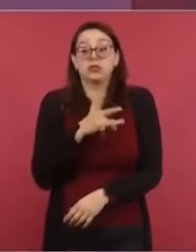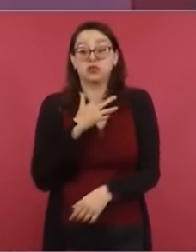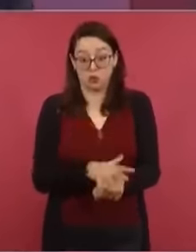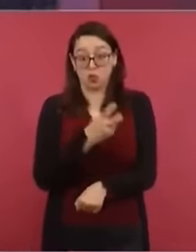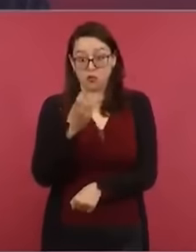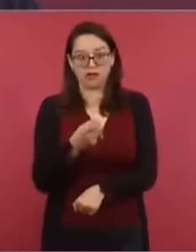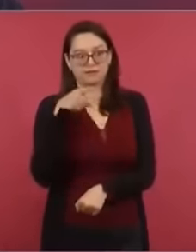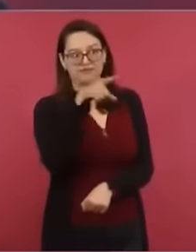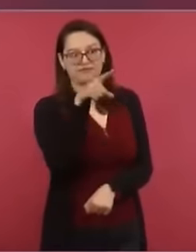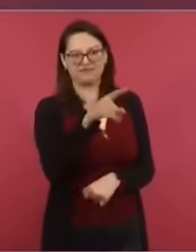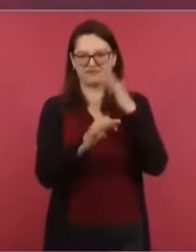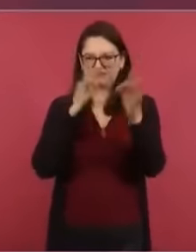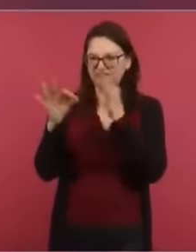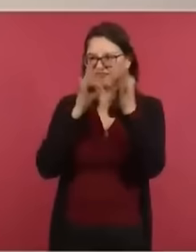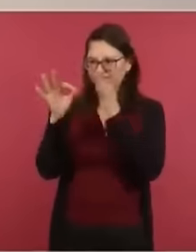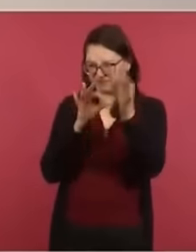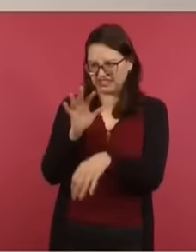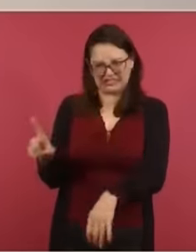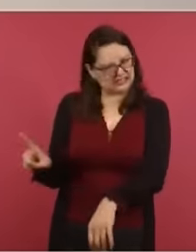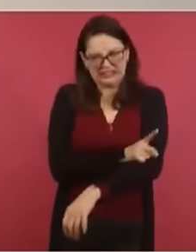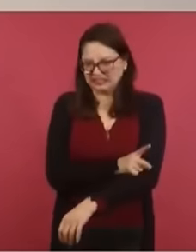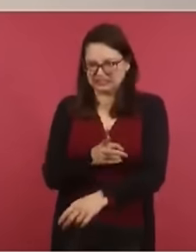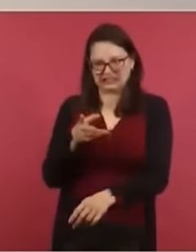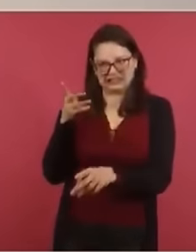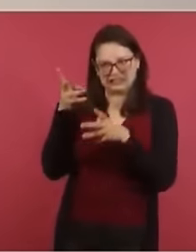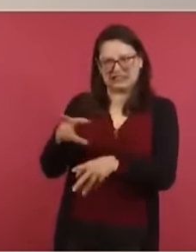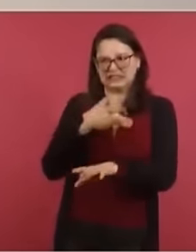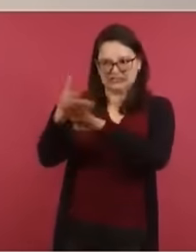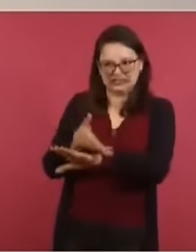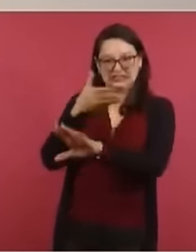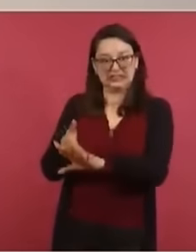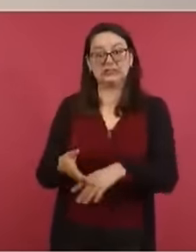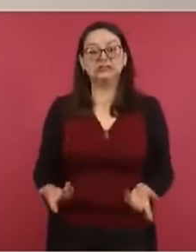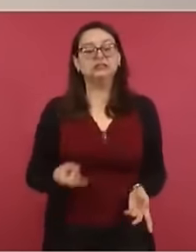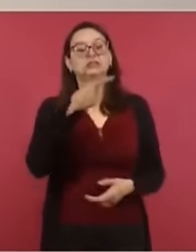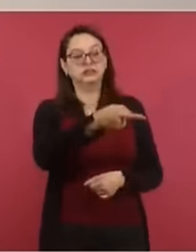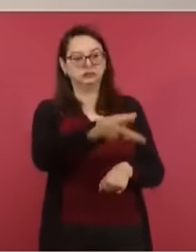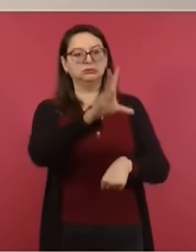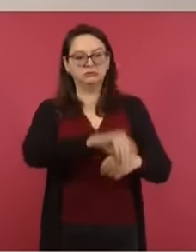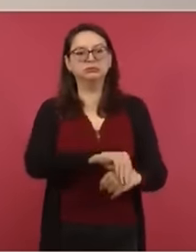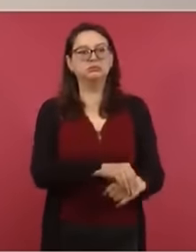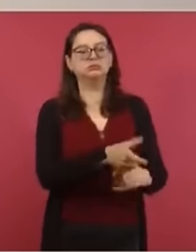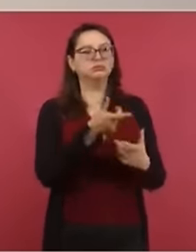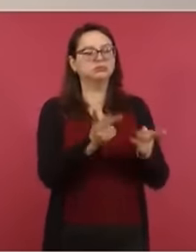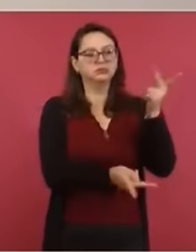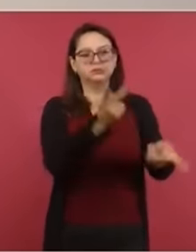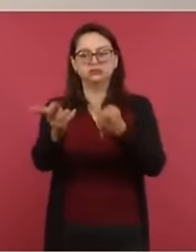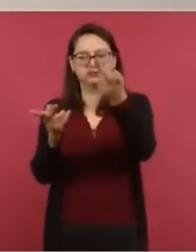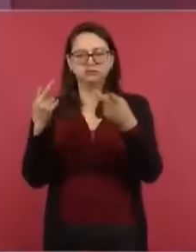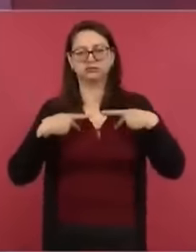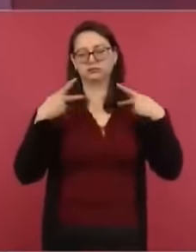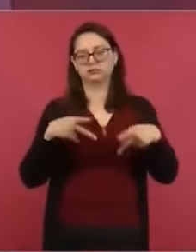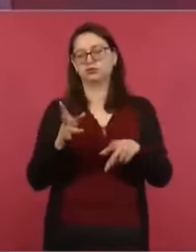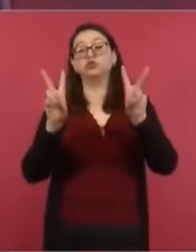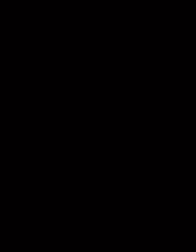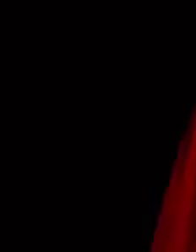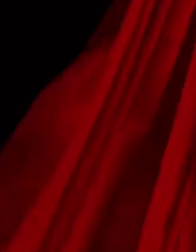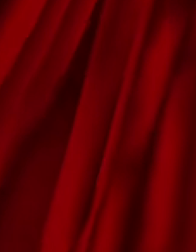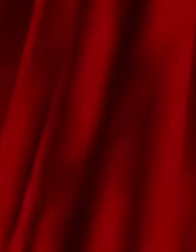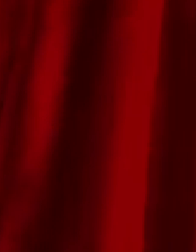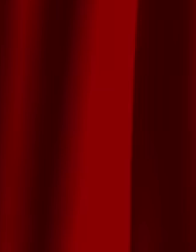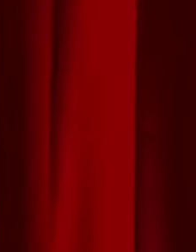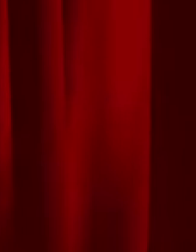la incapacidad del gobierno y abriendo el micrófono para que me mienten la madre los que son entrevistados.